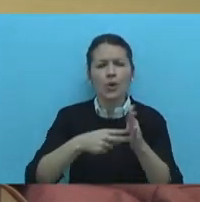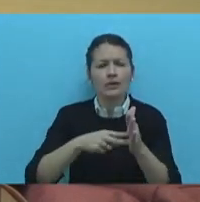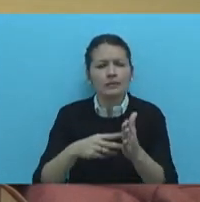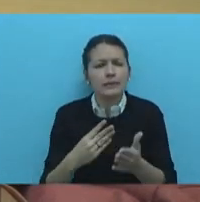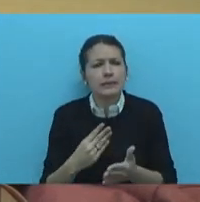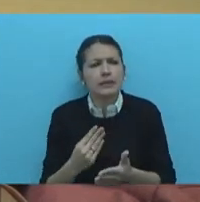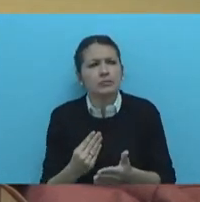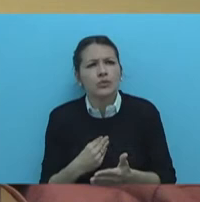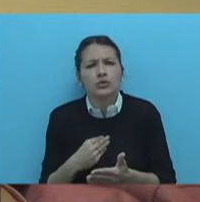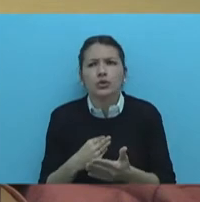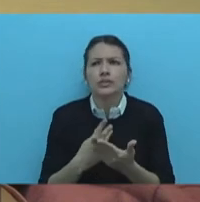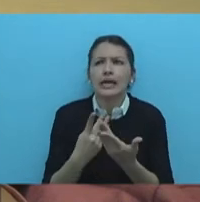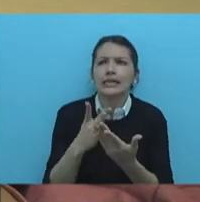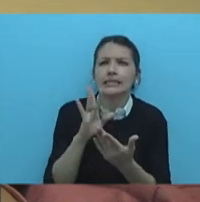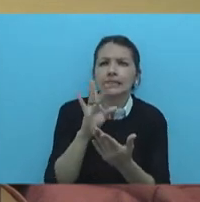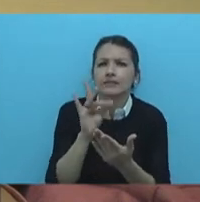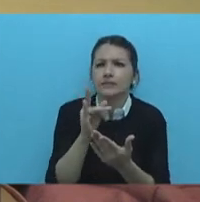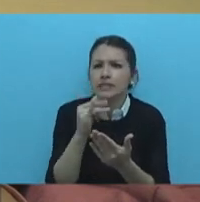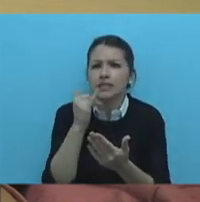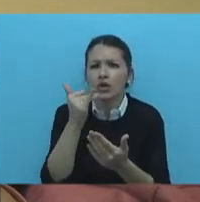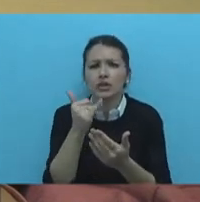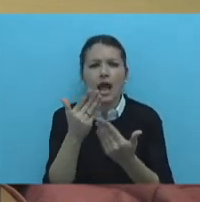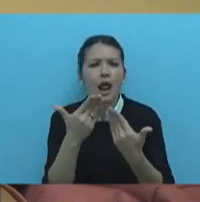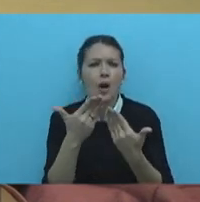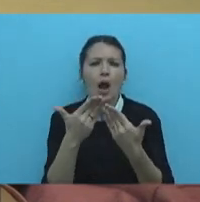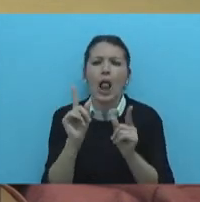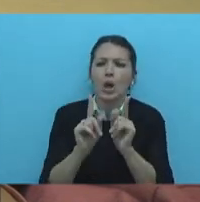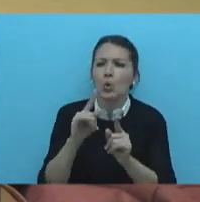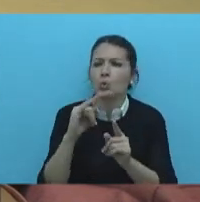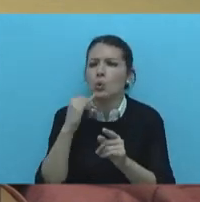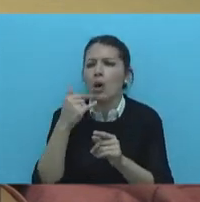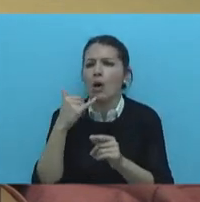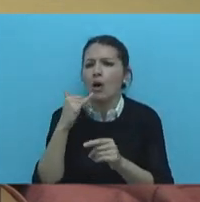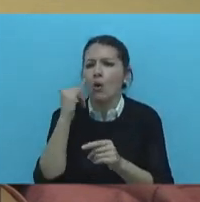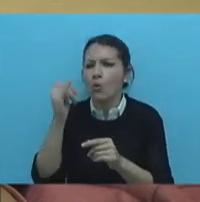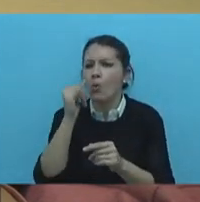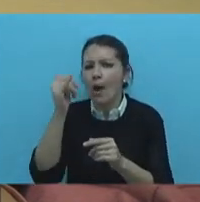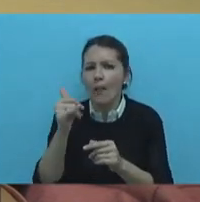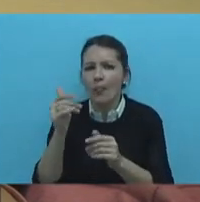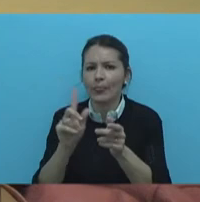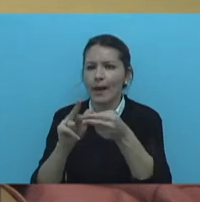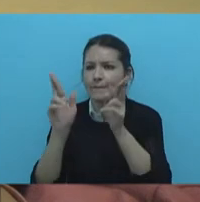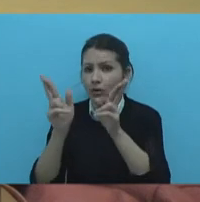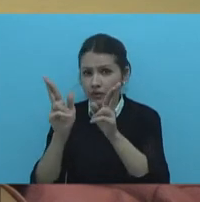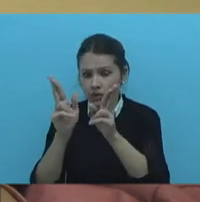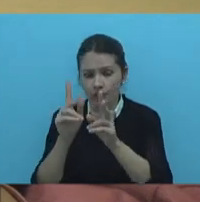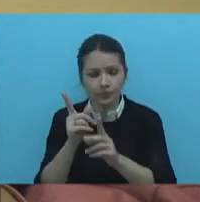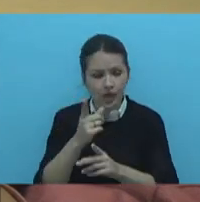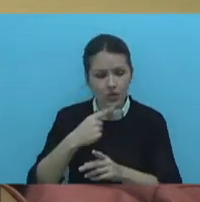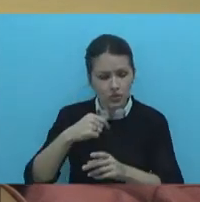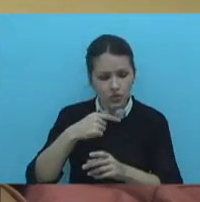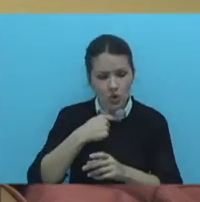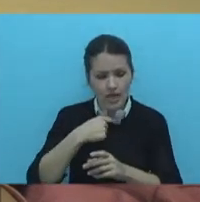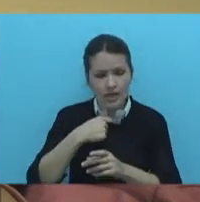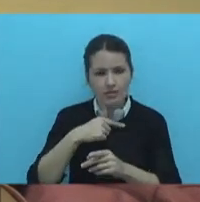y se expresan con los profesores. Nosotros lo que pedimos es que haya personas sobre dos oficios que entiendan y